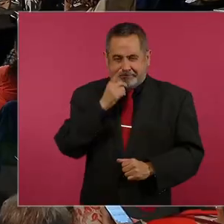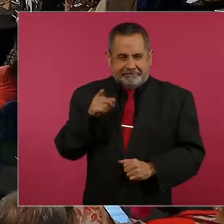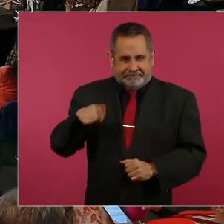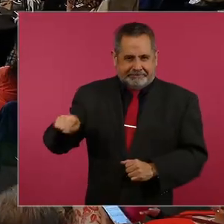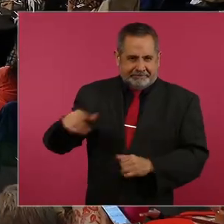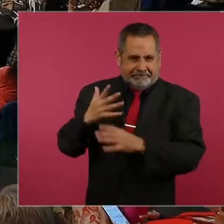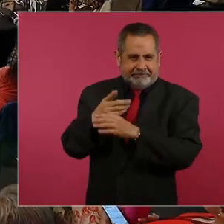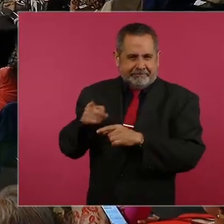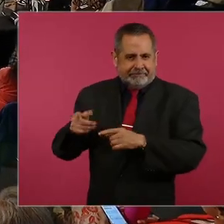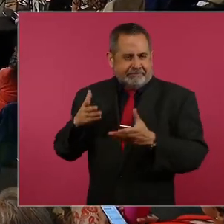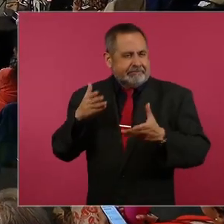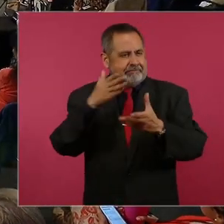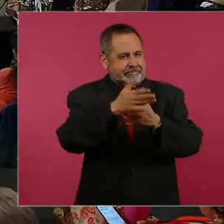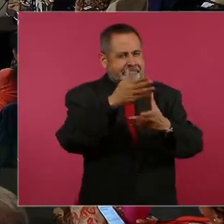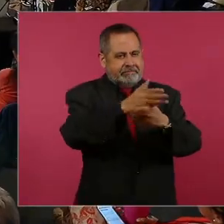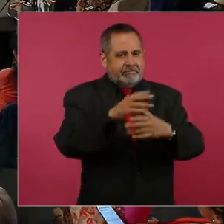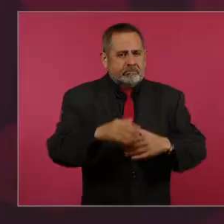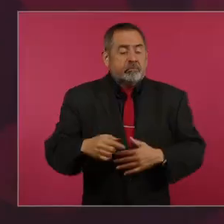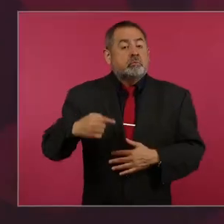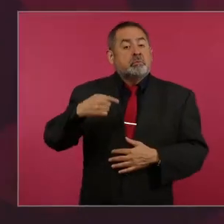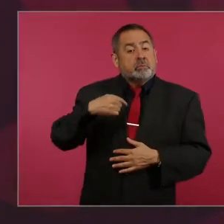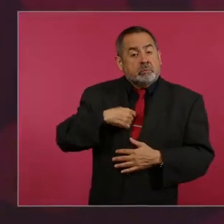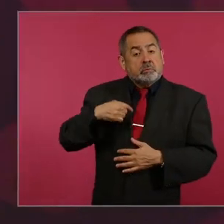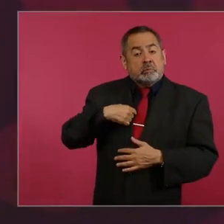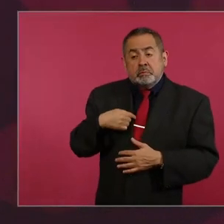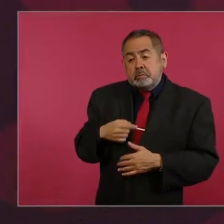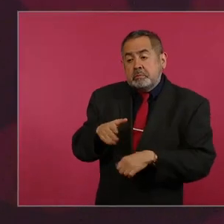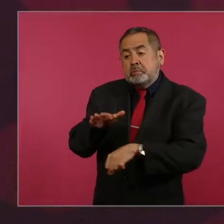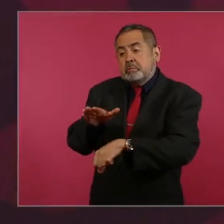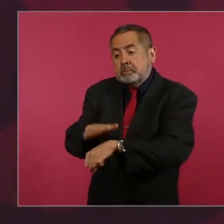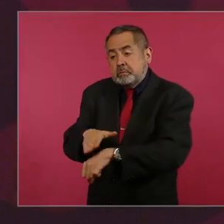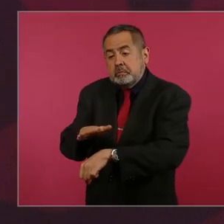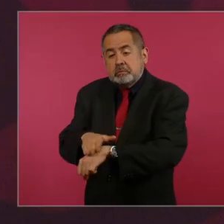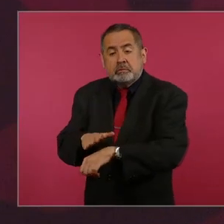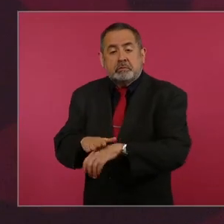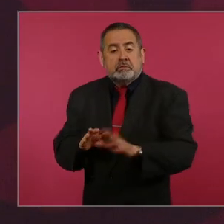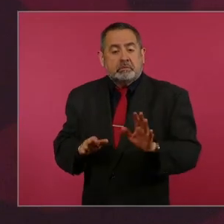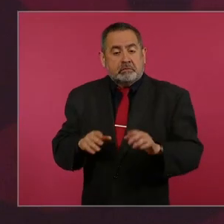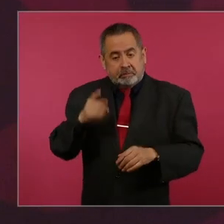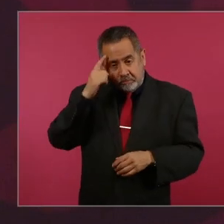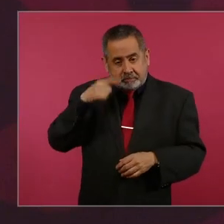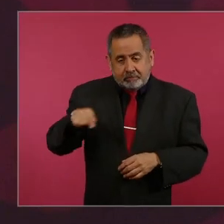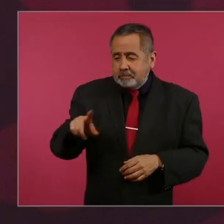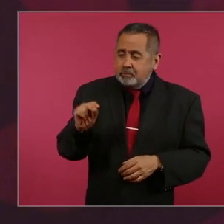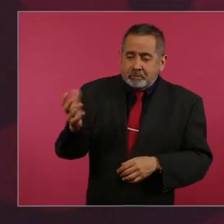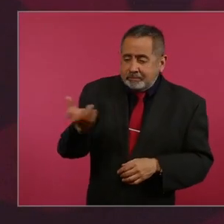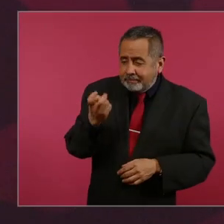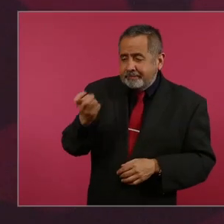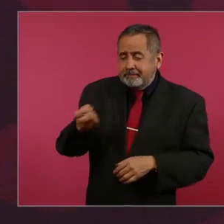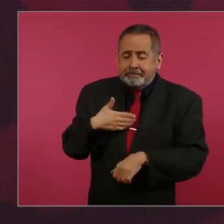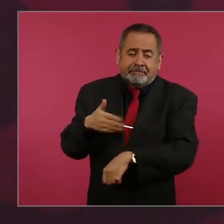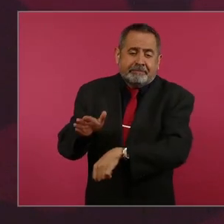a las campañas. Yo hice un llamado para que no hicieran eso